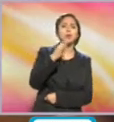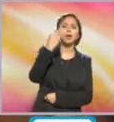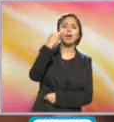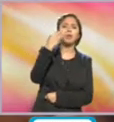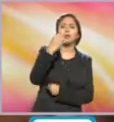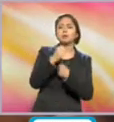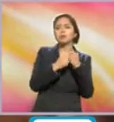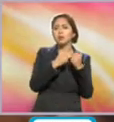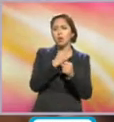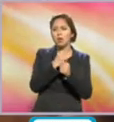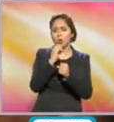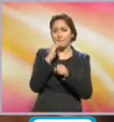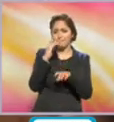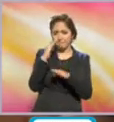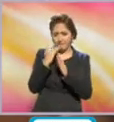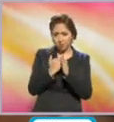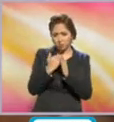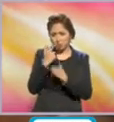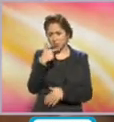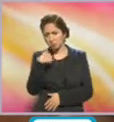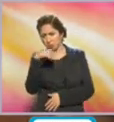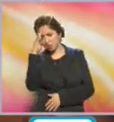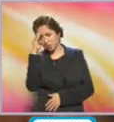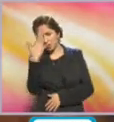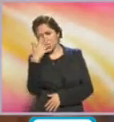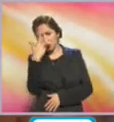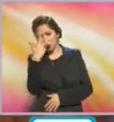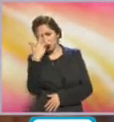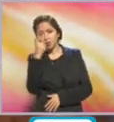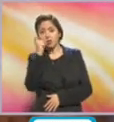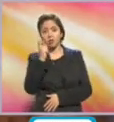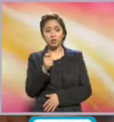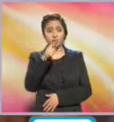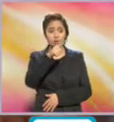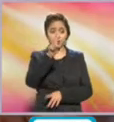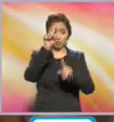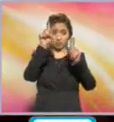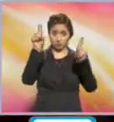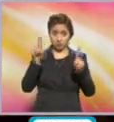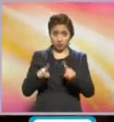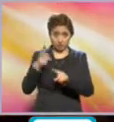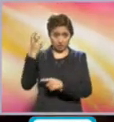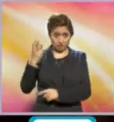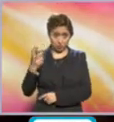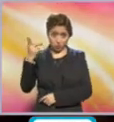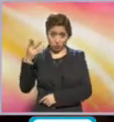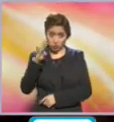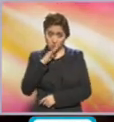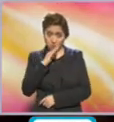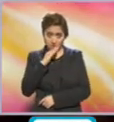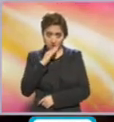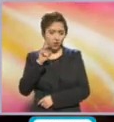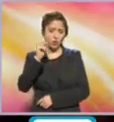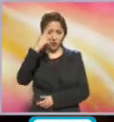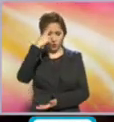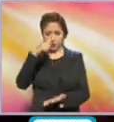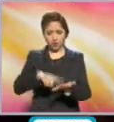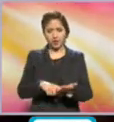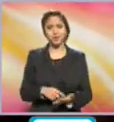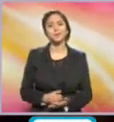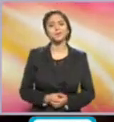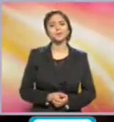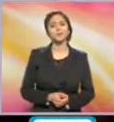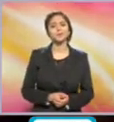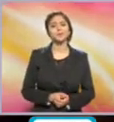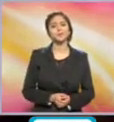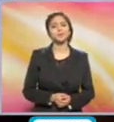que ¿O menos. menos. Se ve Chiquillo niño. como de 8. Y esa que sale en el cuadro será su No, ya, mamá. exagera. En la vida real, no, No ¿verdad? creo.